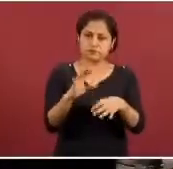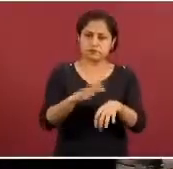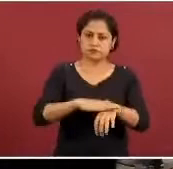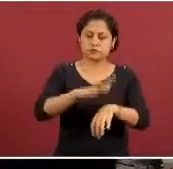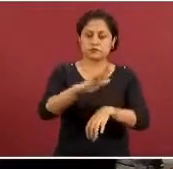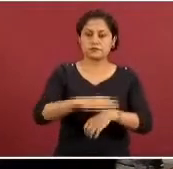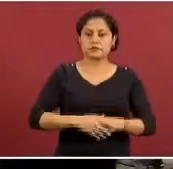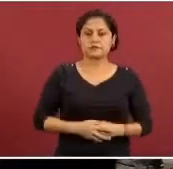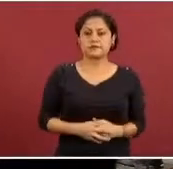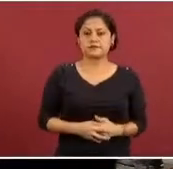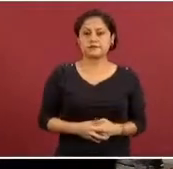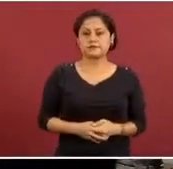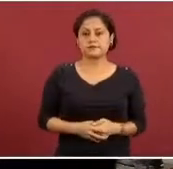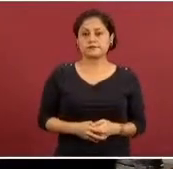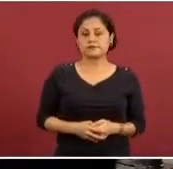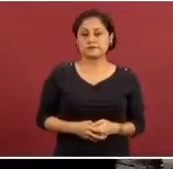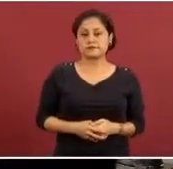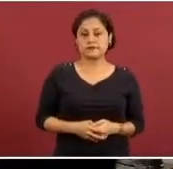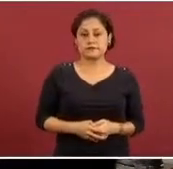favor.